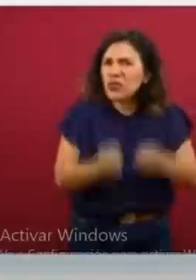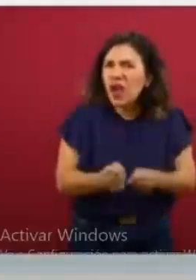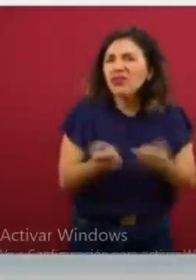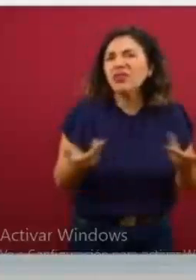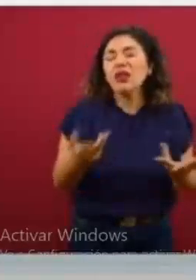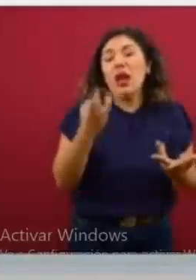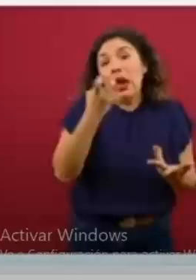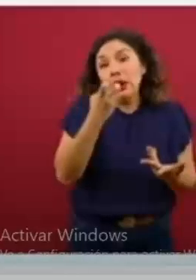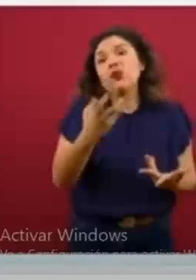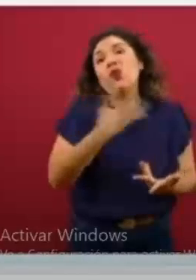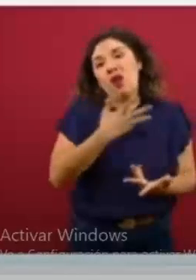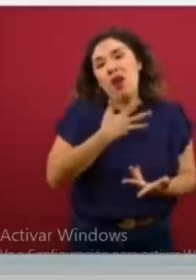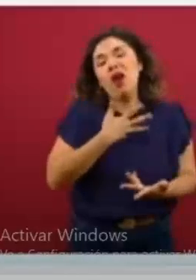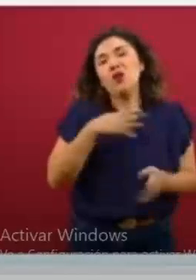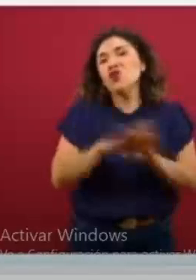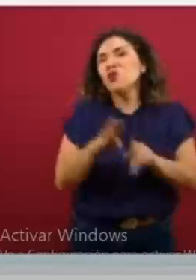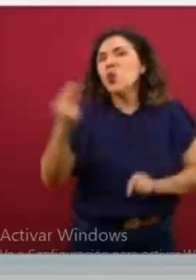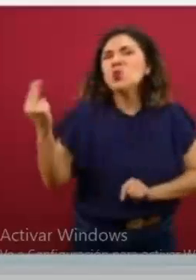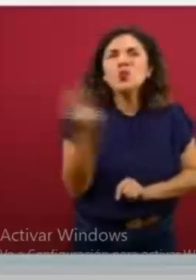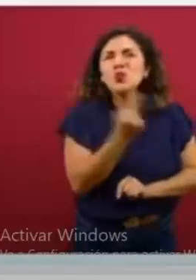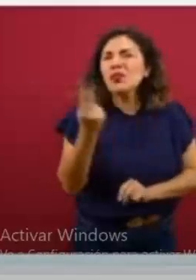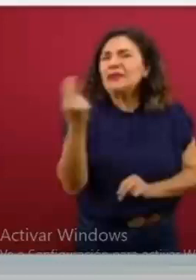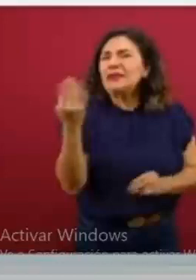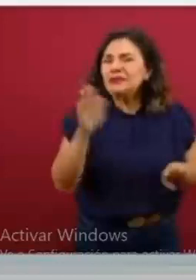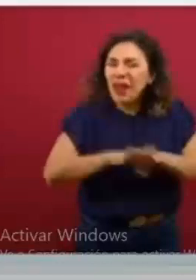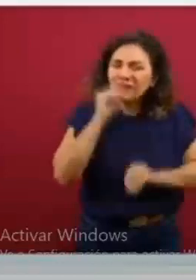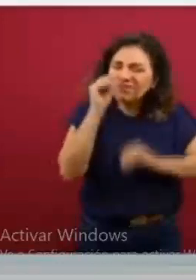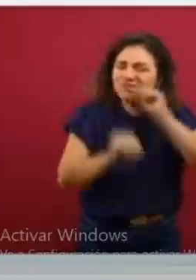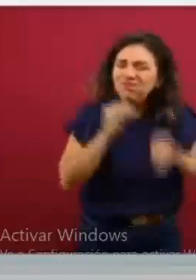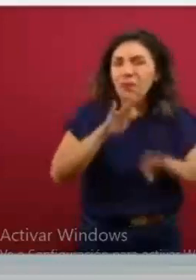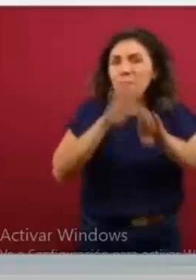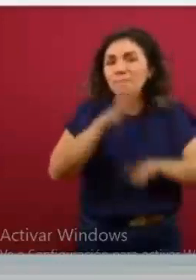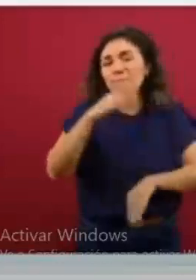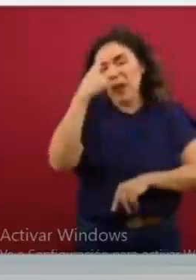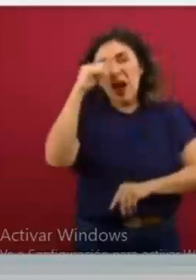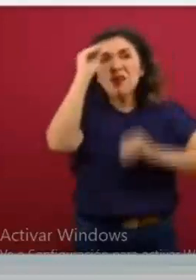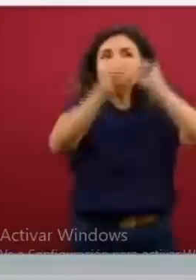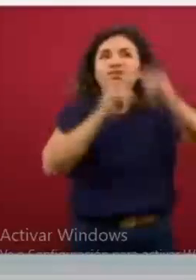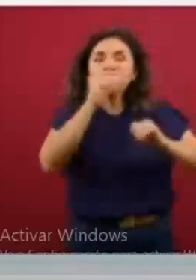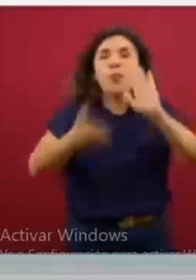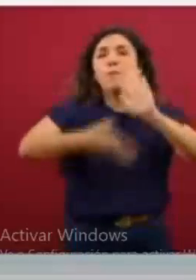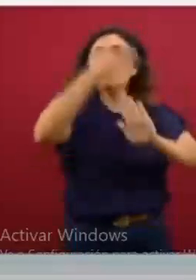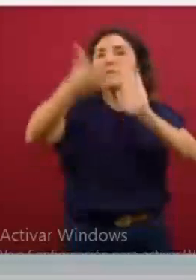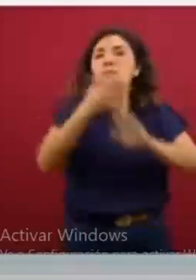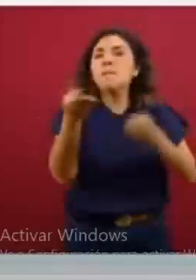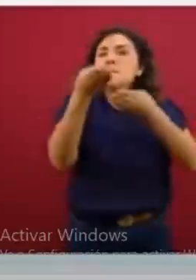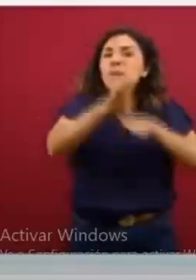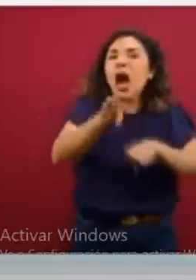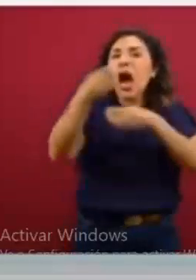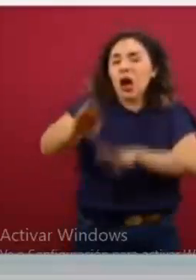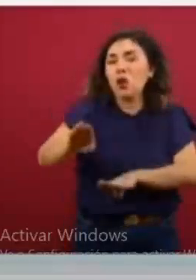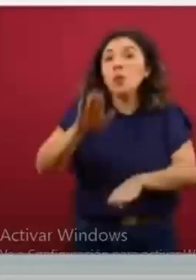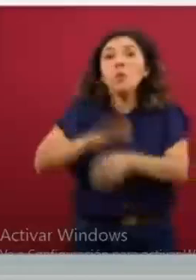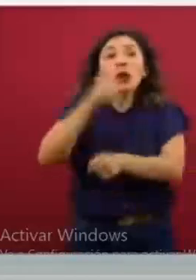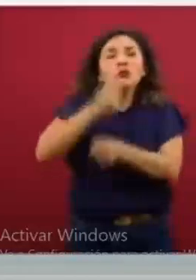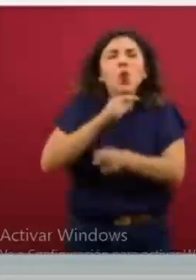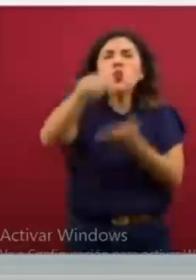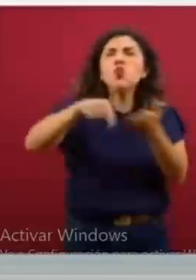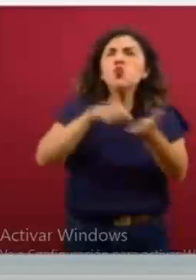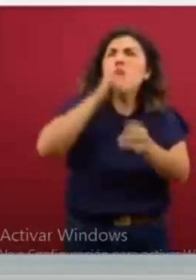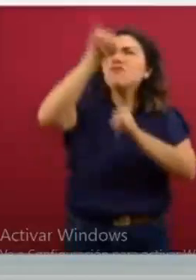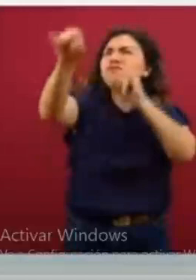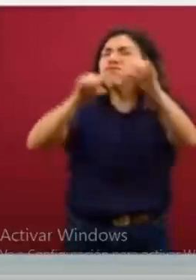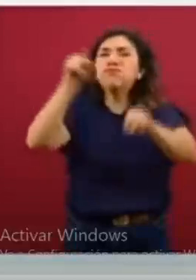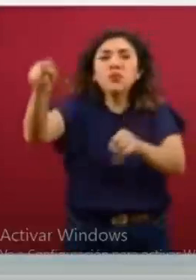y por eso tenemos justamente la urgencia de jerarquizar la construcción de sucursales, empezando por aquellos lugares donde no